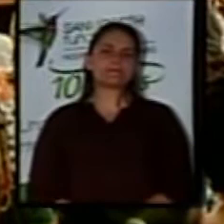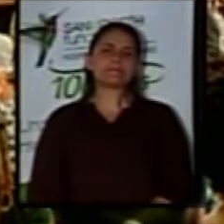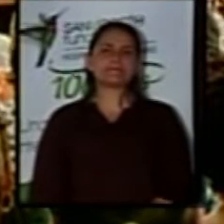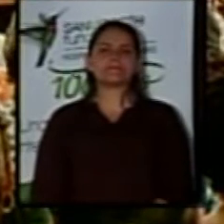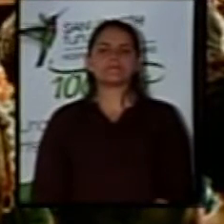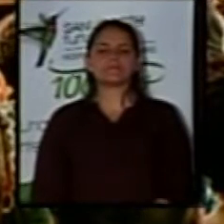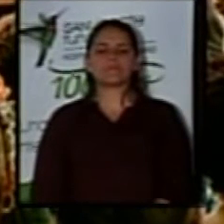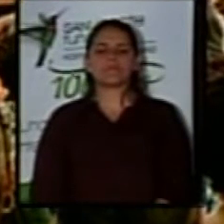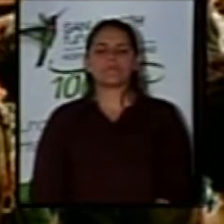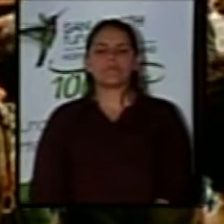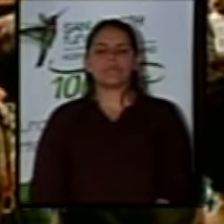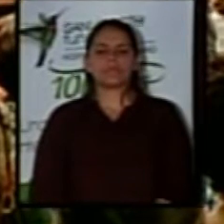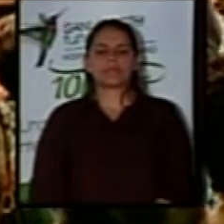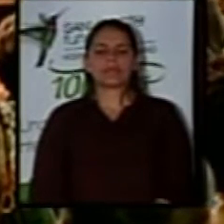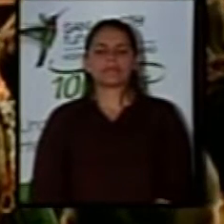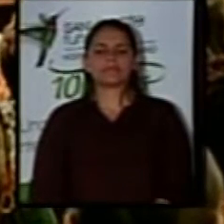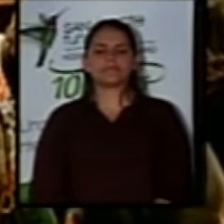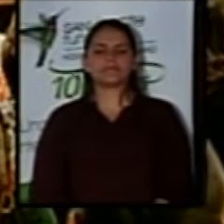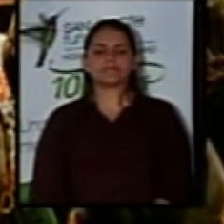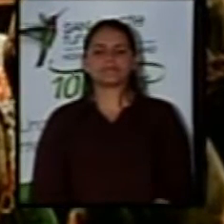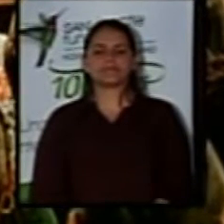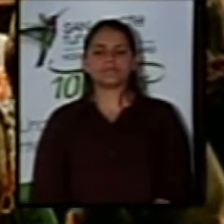las úlceras.